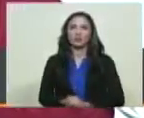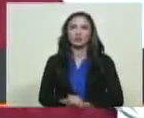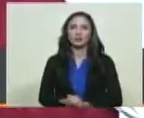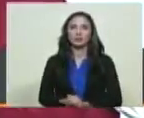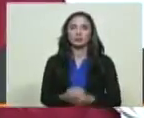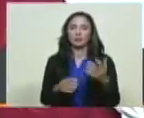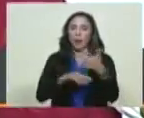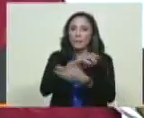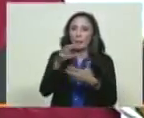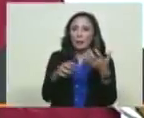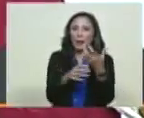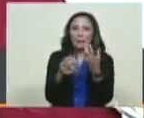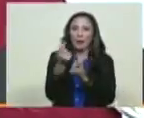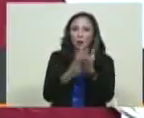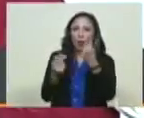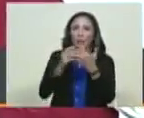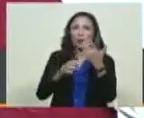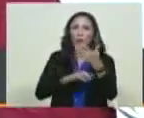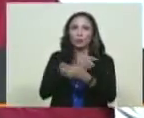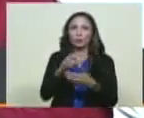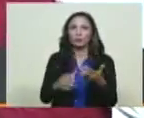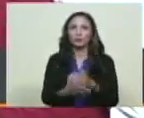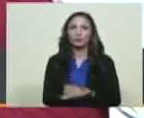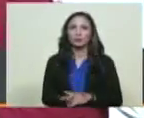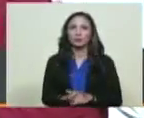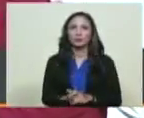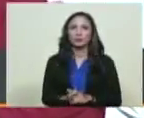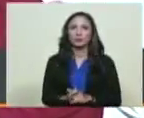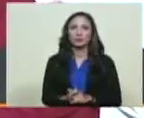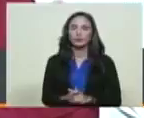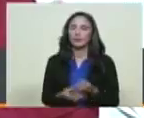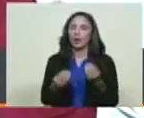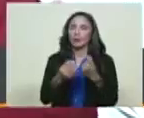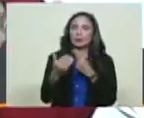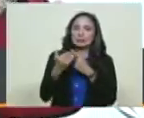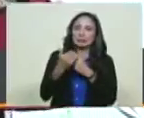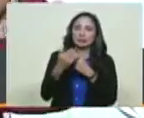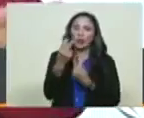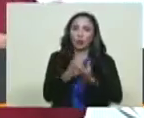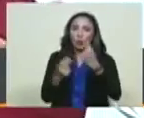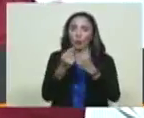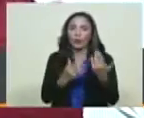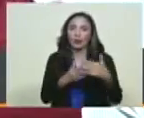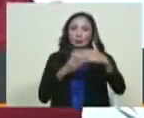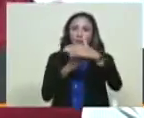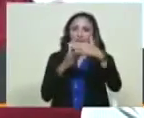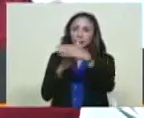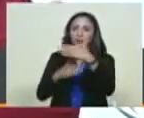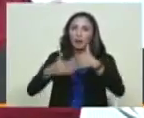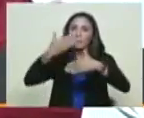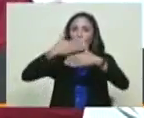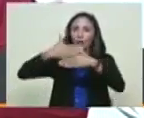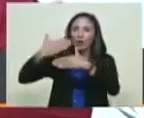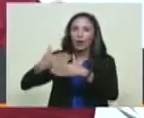'guerra económica' persecución financiera guerra mediática